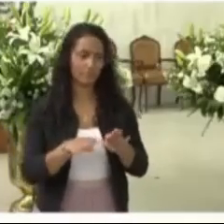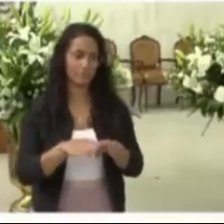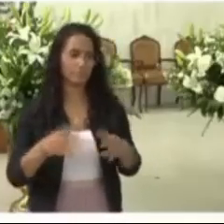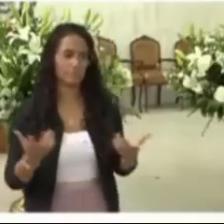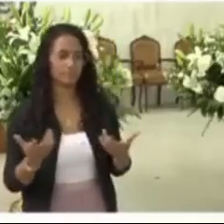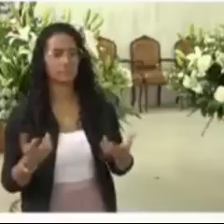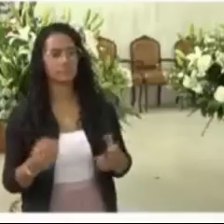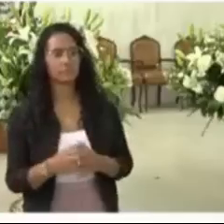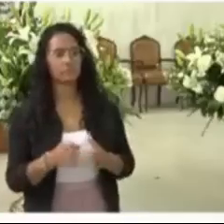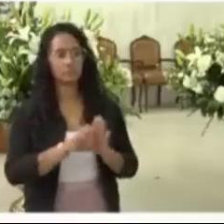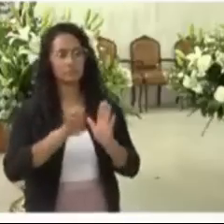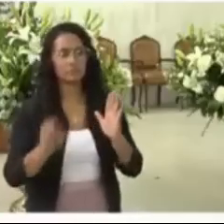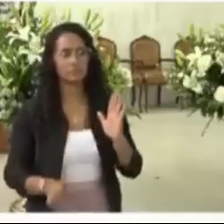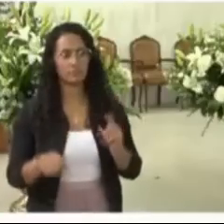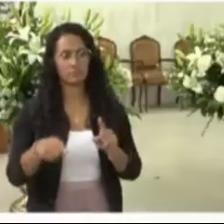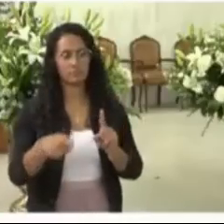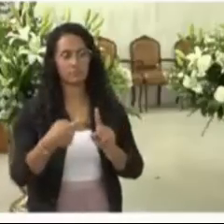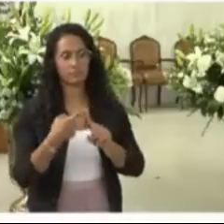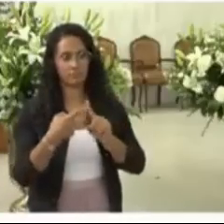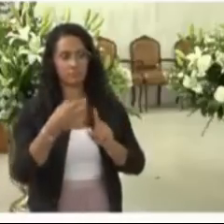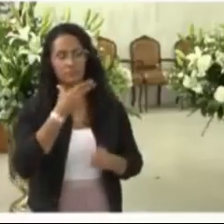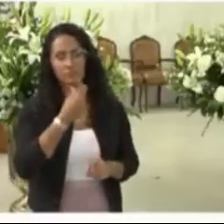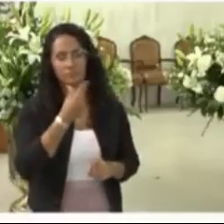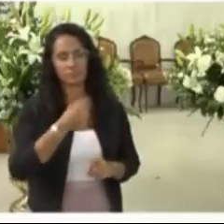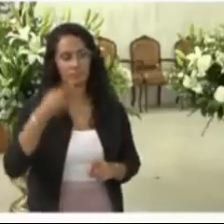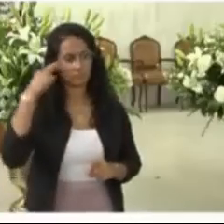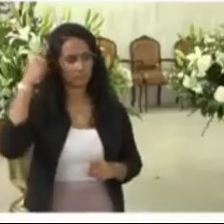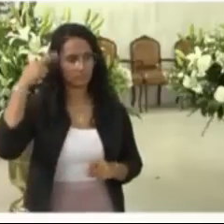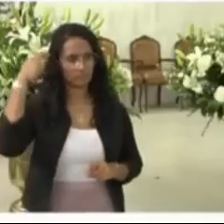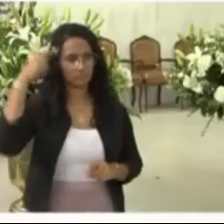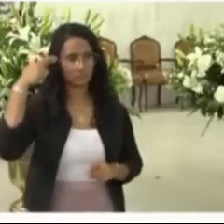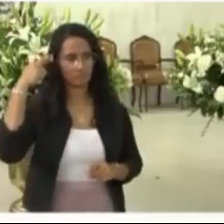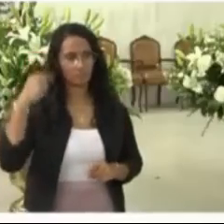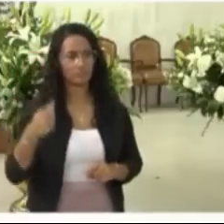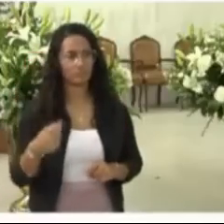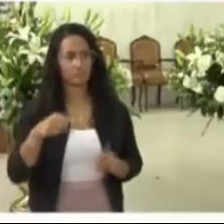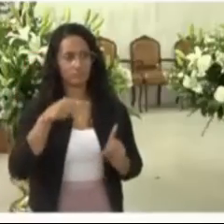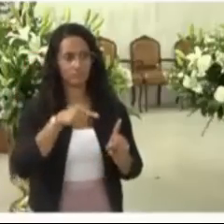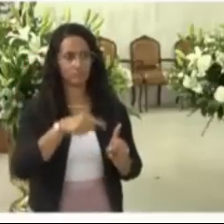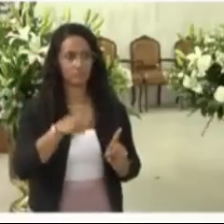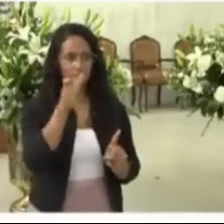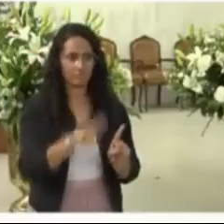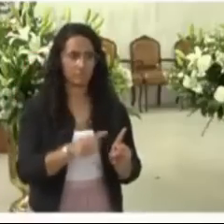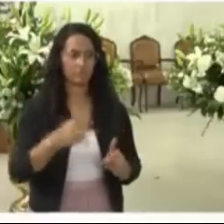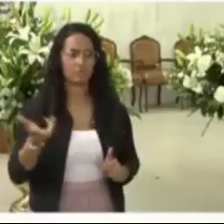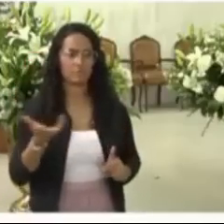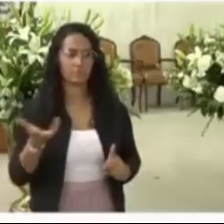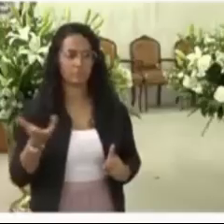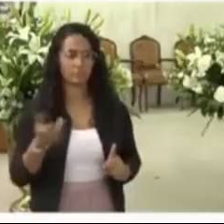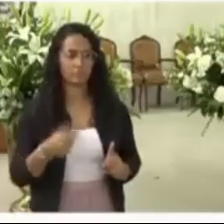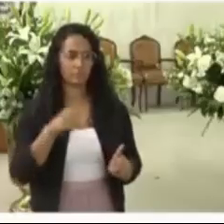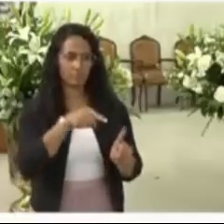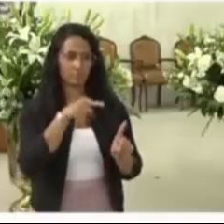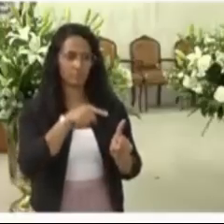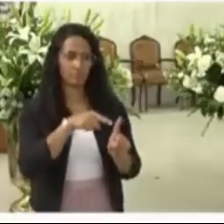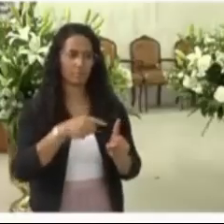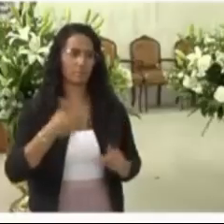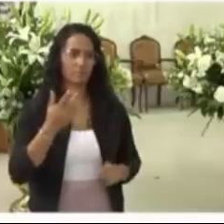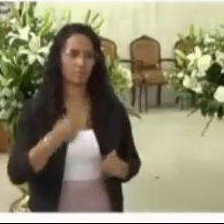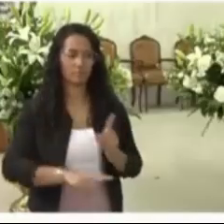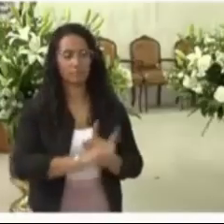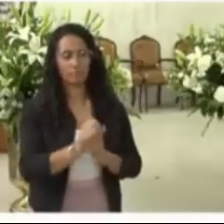¿Qué hizo el rey Josafat? De acuerdo a lo que narran los versículos 3